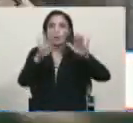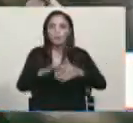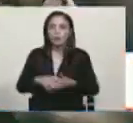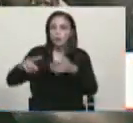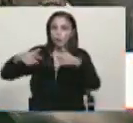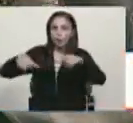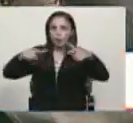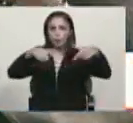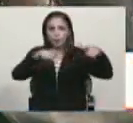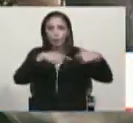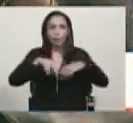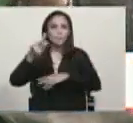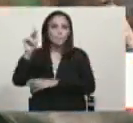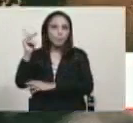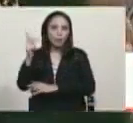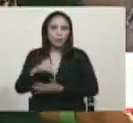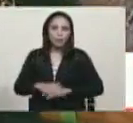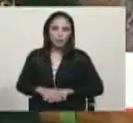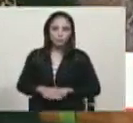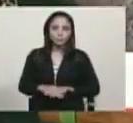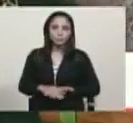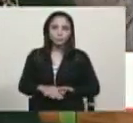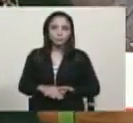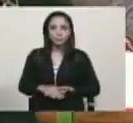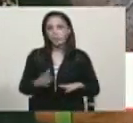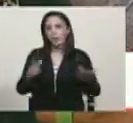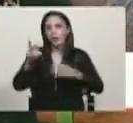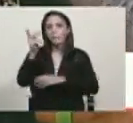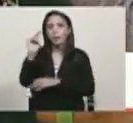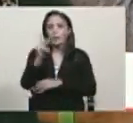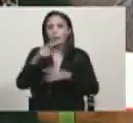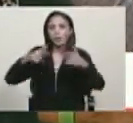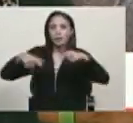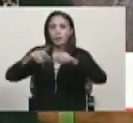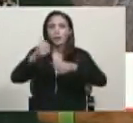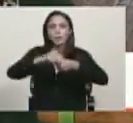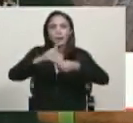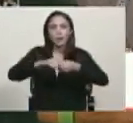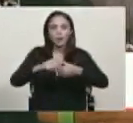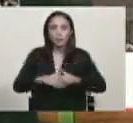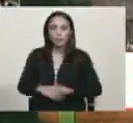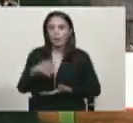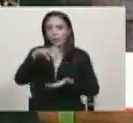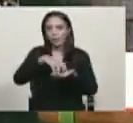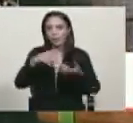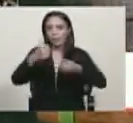ubicados en las parroquias Juana de Ávila, Coquibacoa,